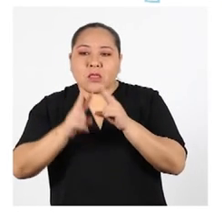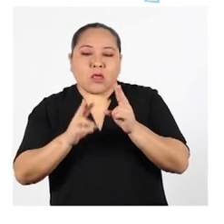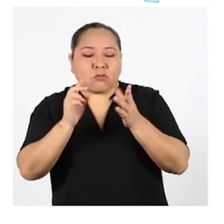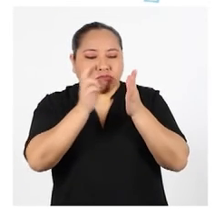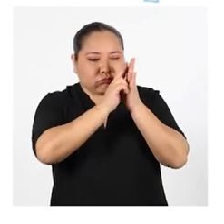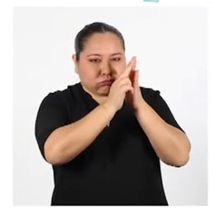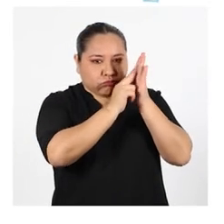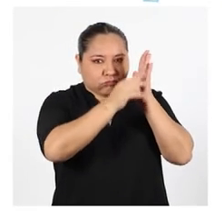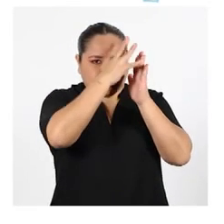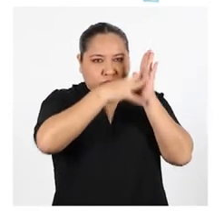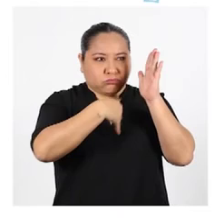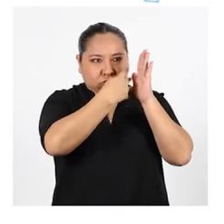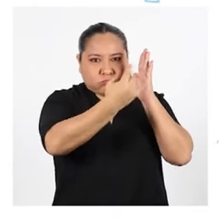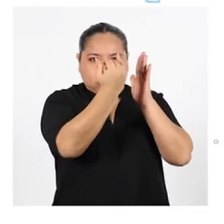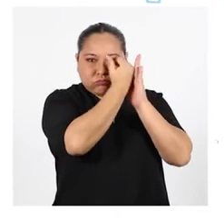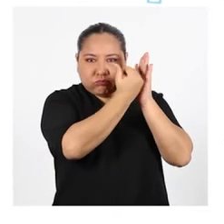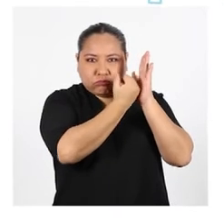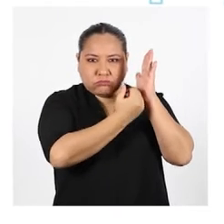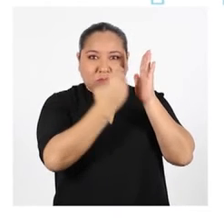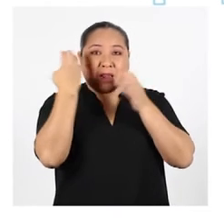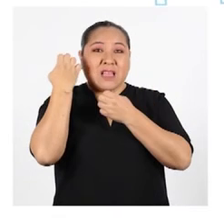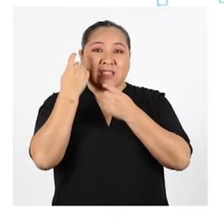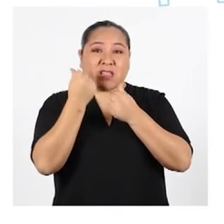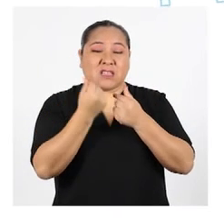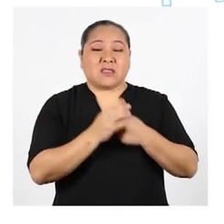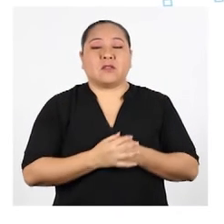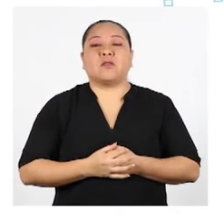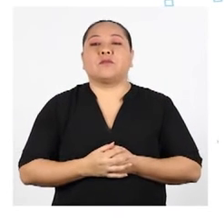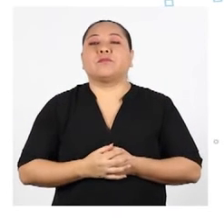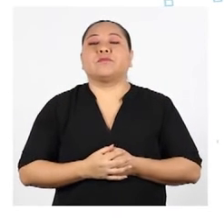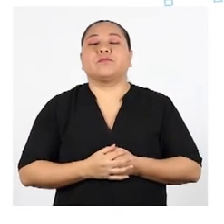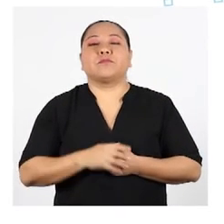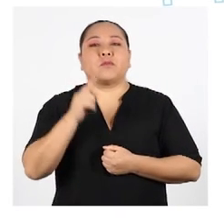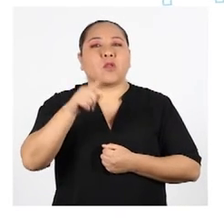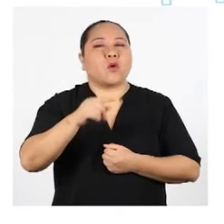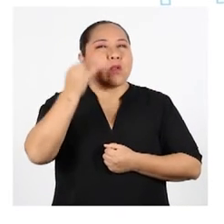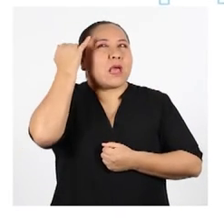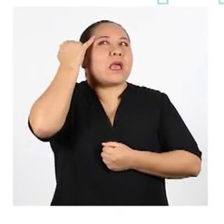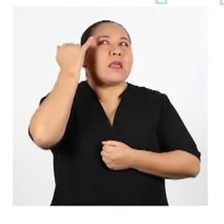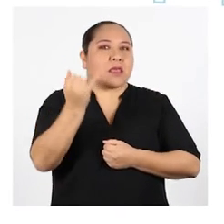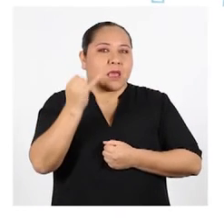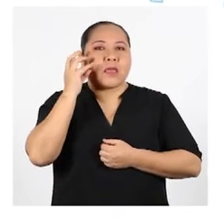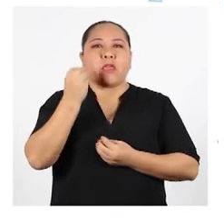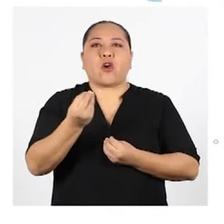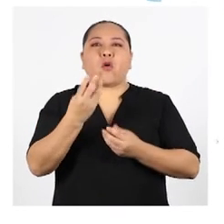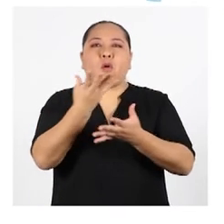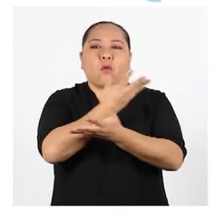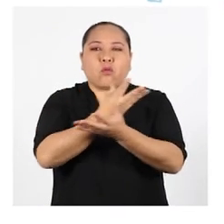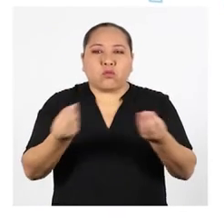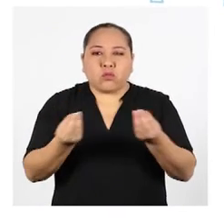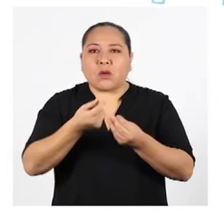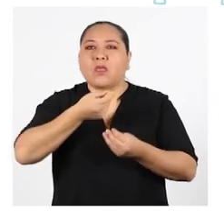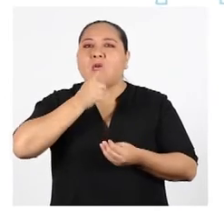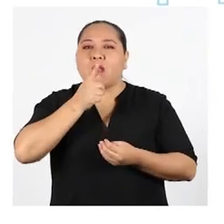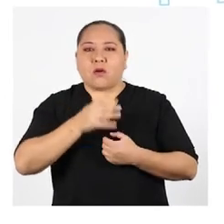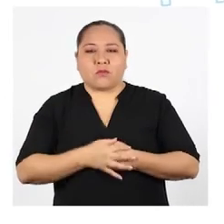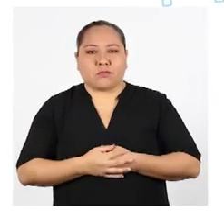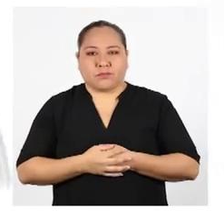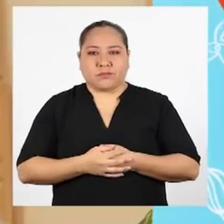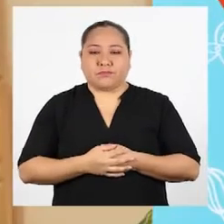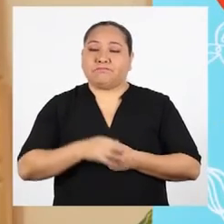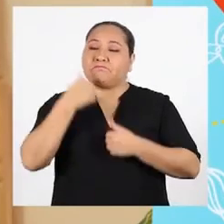e interpretación de tablas y gráficos estadísticos. Una postura frente a la escasez del